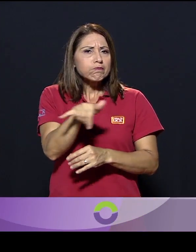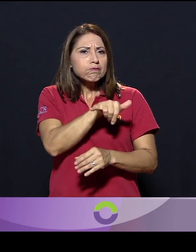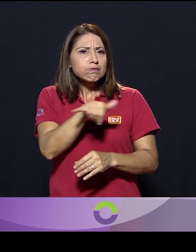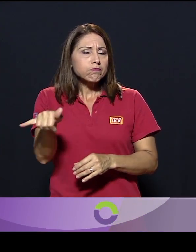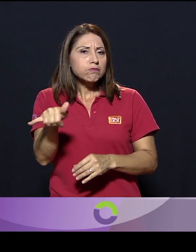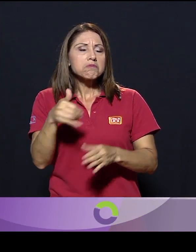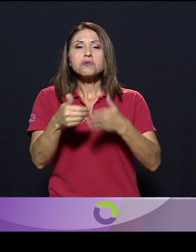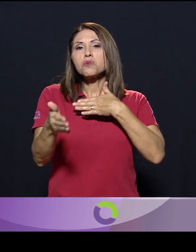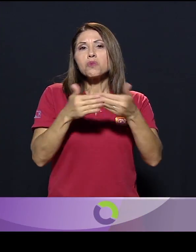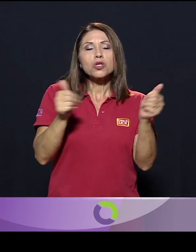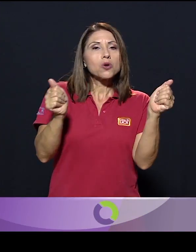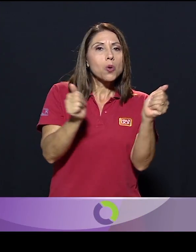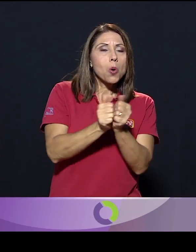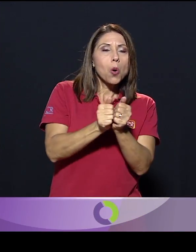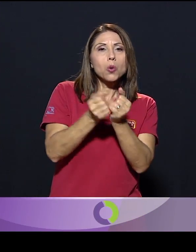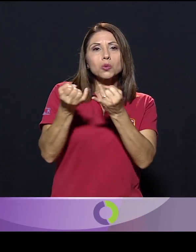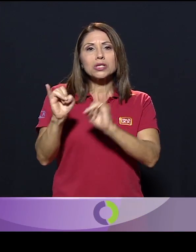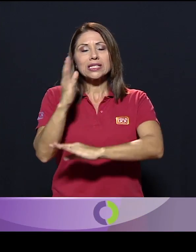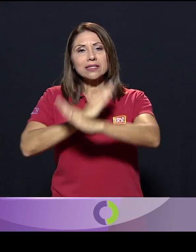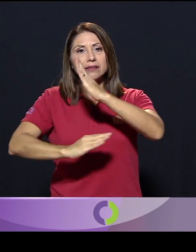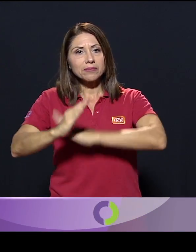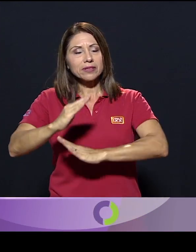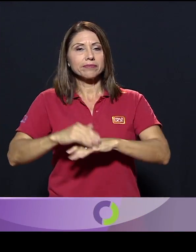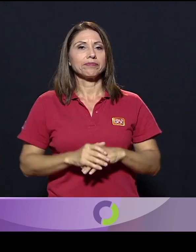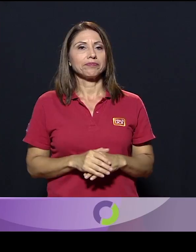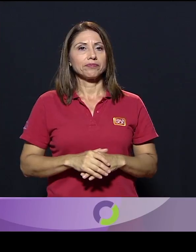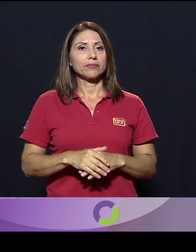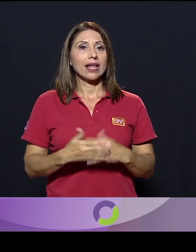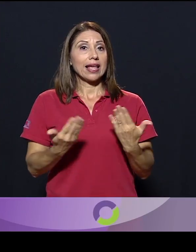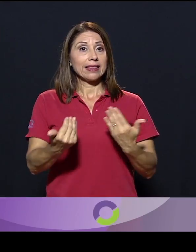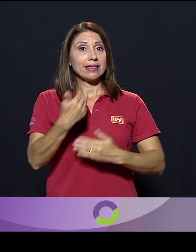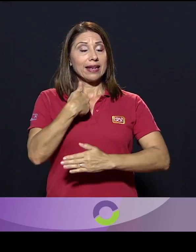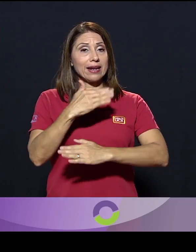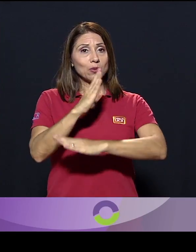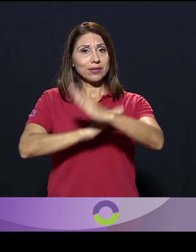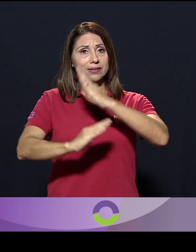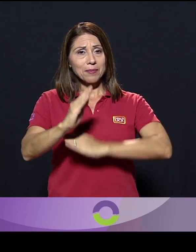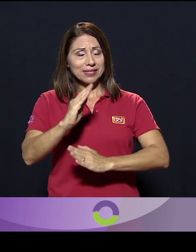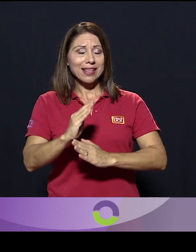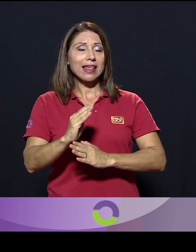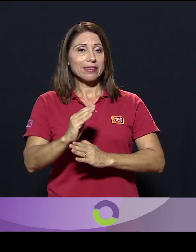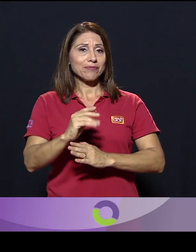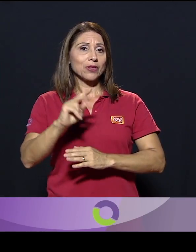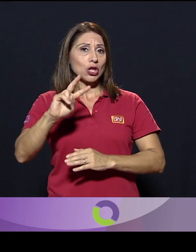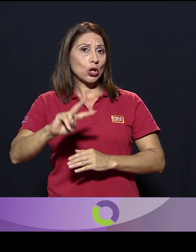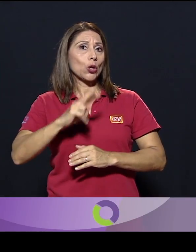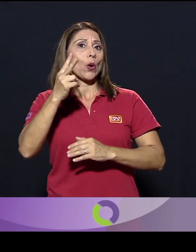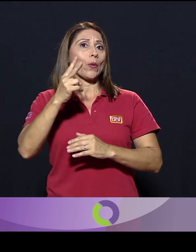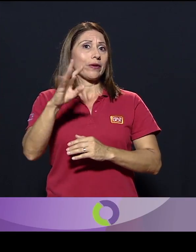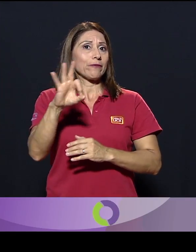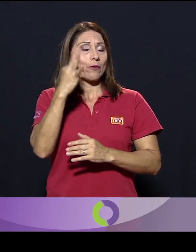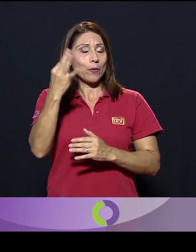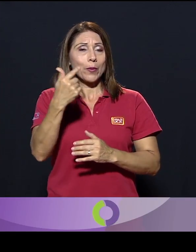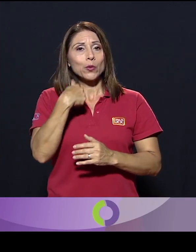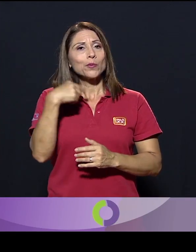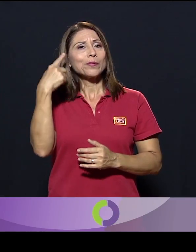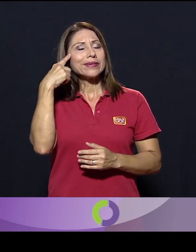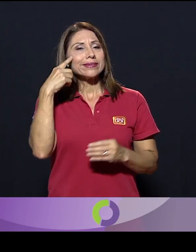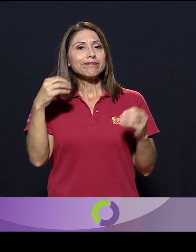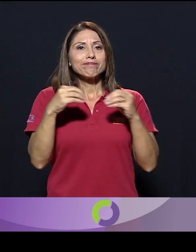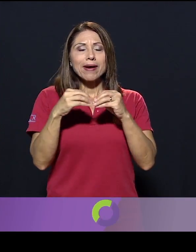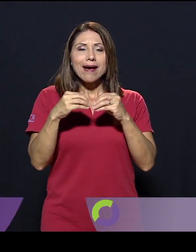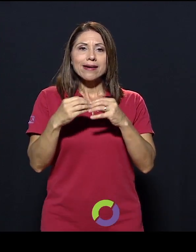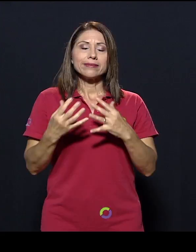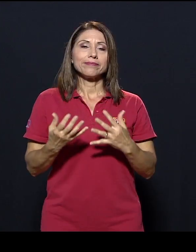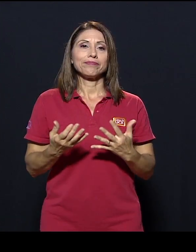manera, ¿verdad? Independientemente de si tenemos discapacidad o no. El hecho de tener una discapacidad creo que doblemente lo hace a uno pensar